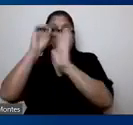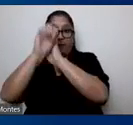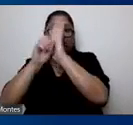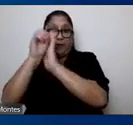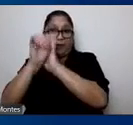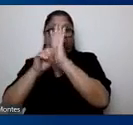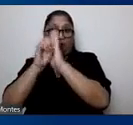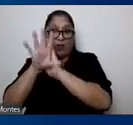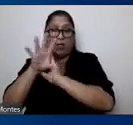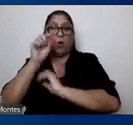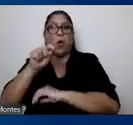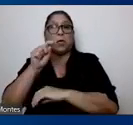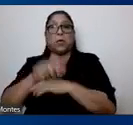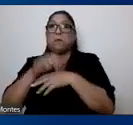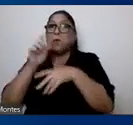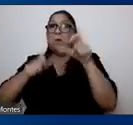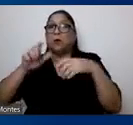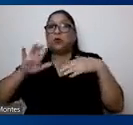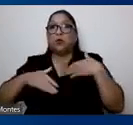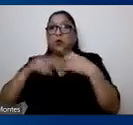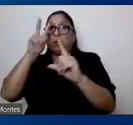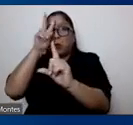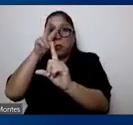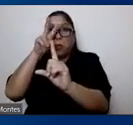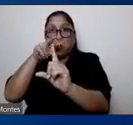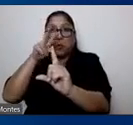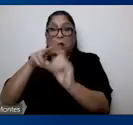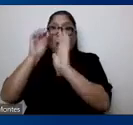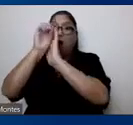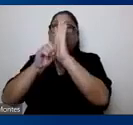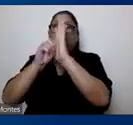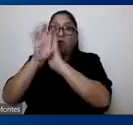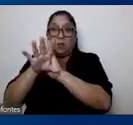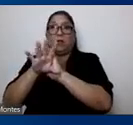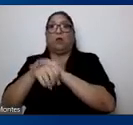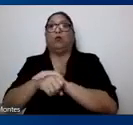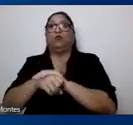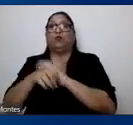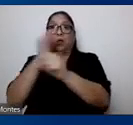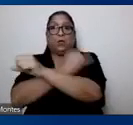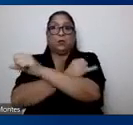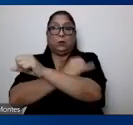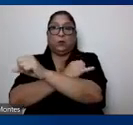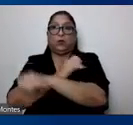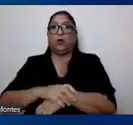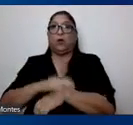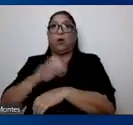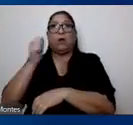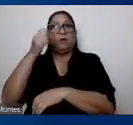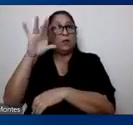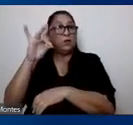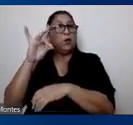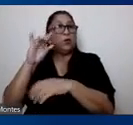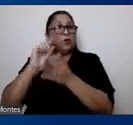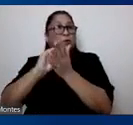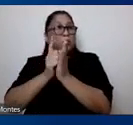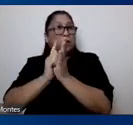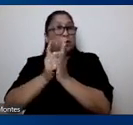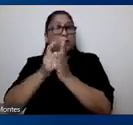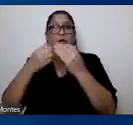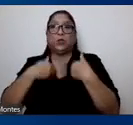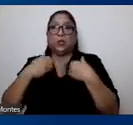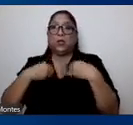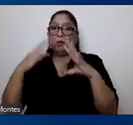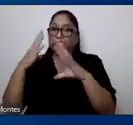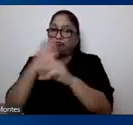Aquí el usuario podrá encontrar el video institucional, es un video de 18 minutos aproximadamente que contiene un breve